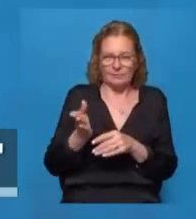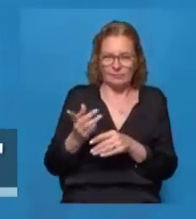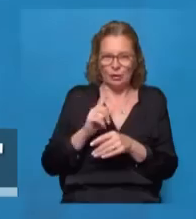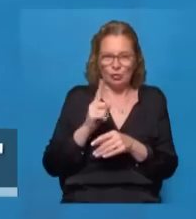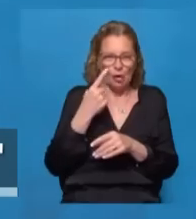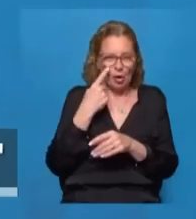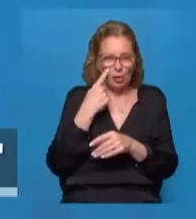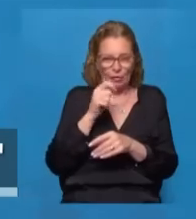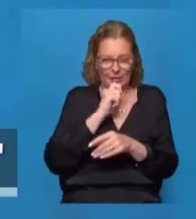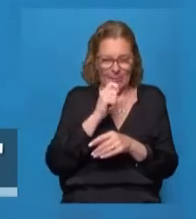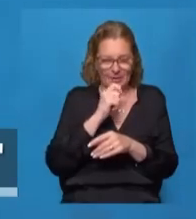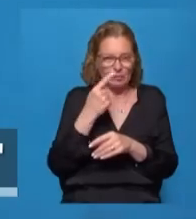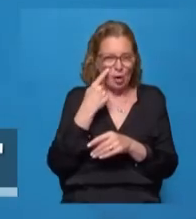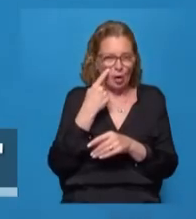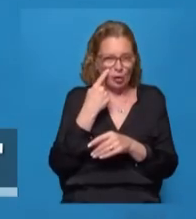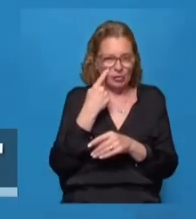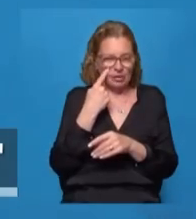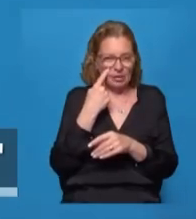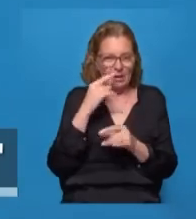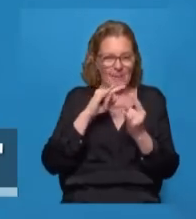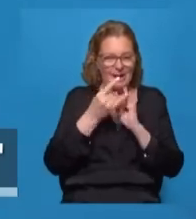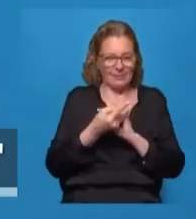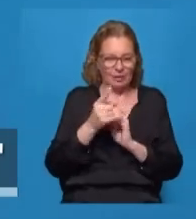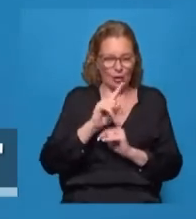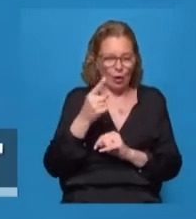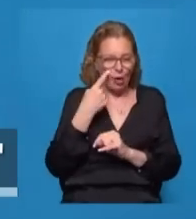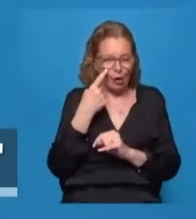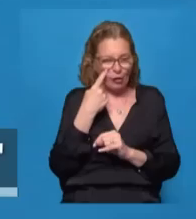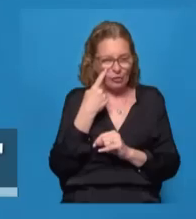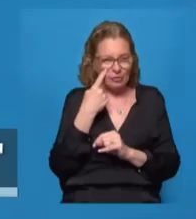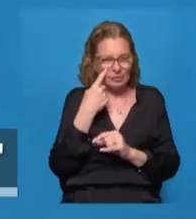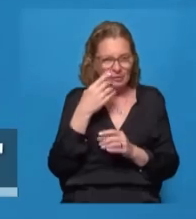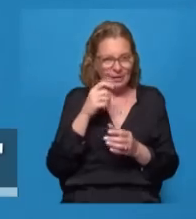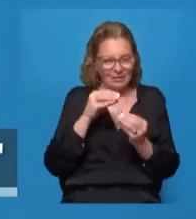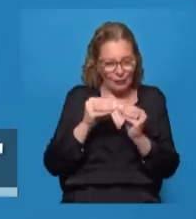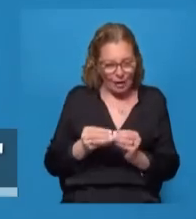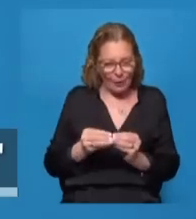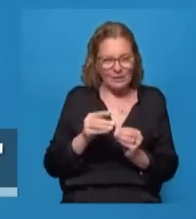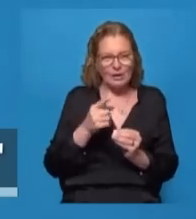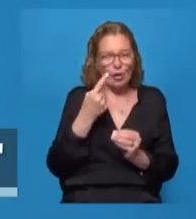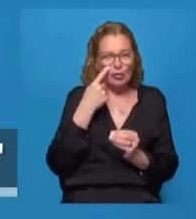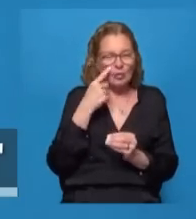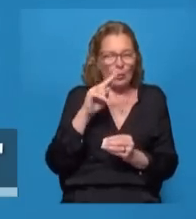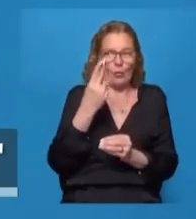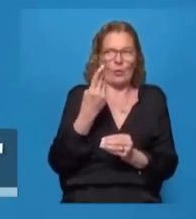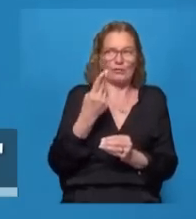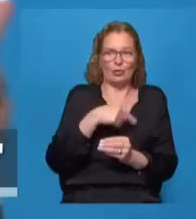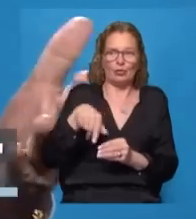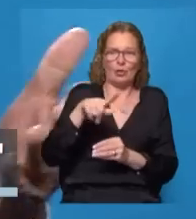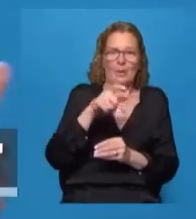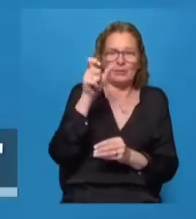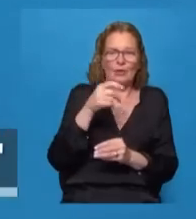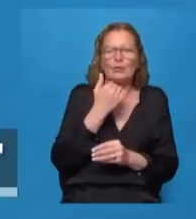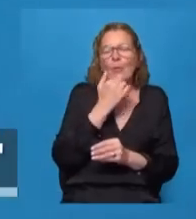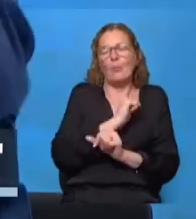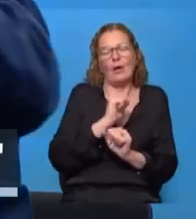lo conoce la prensa no los conoce el parlamento no los conoce el tribunal de cuentas no lo conocemos los uruguayos los ciudadanos eso no puede